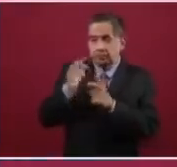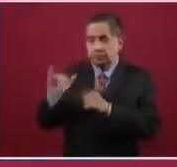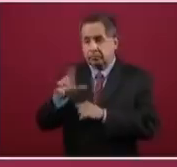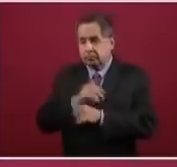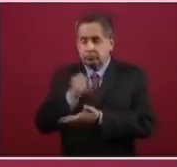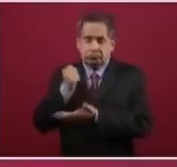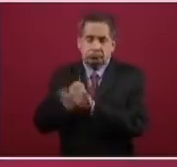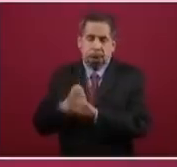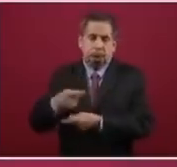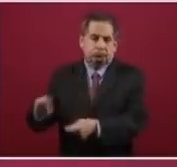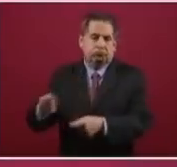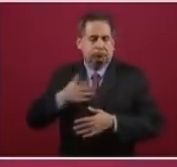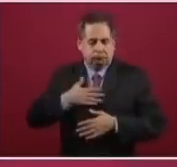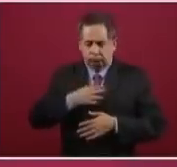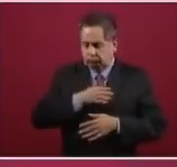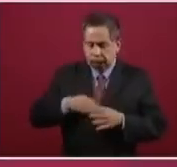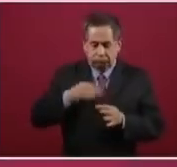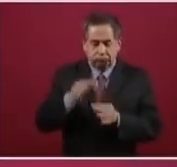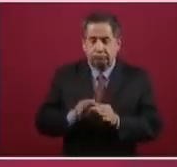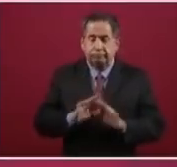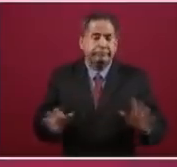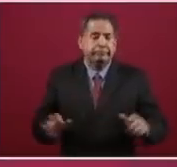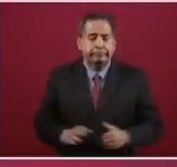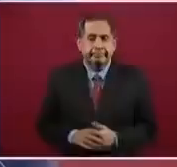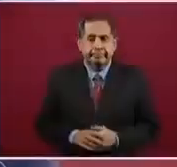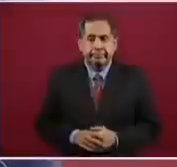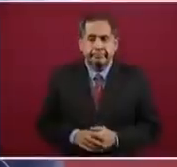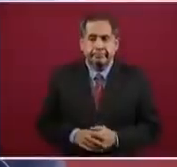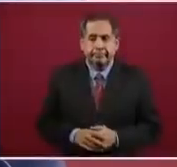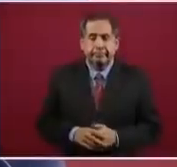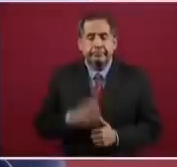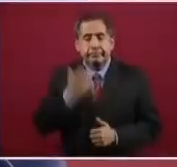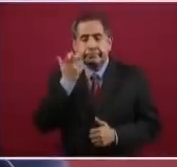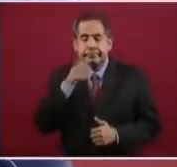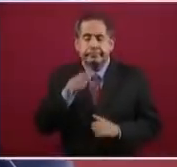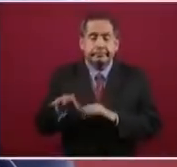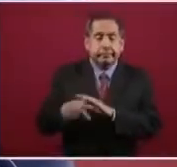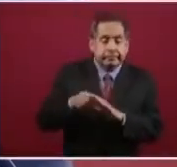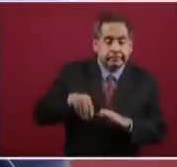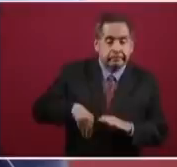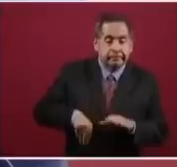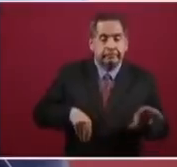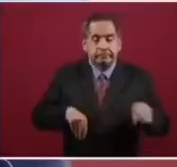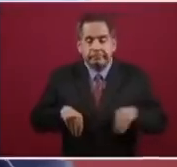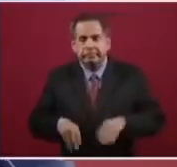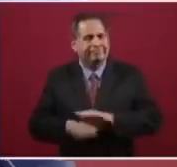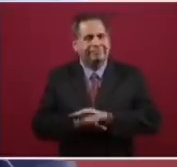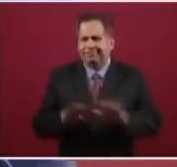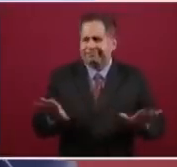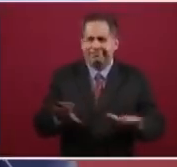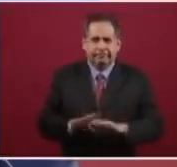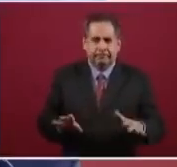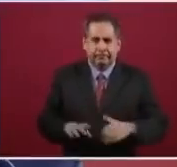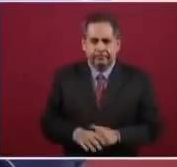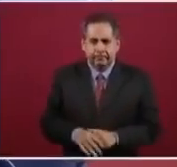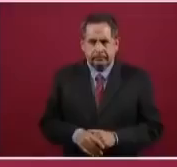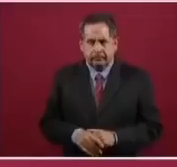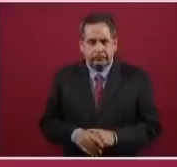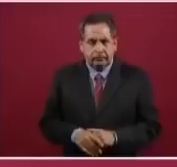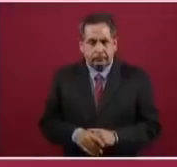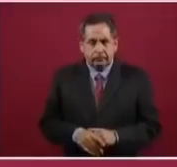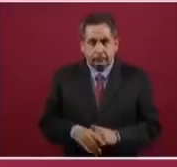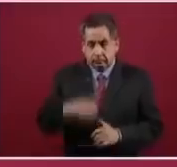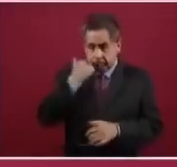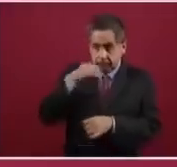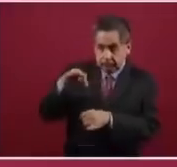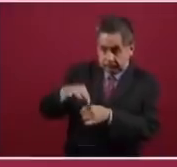nosotros cumplimos nada de a ver quieres mis